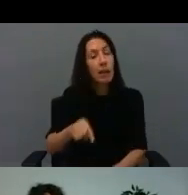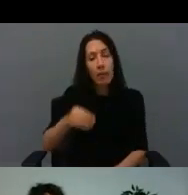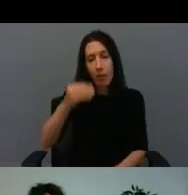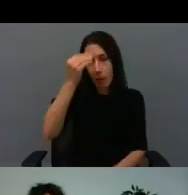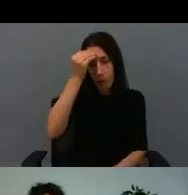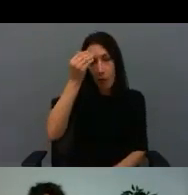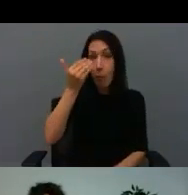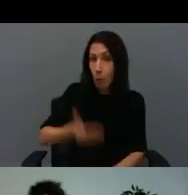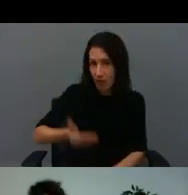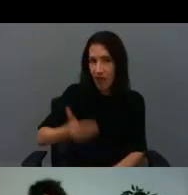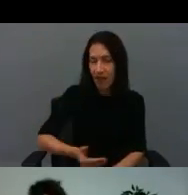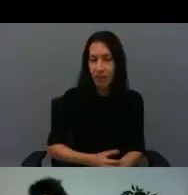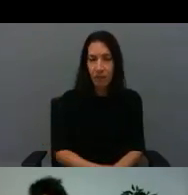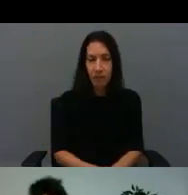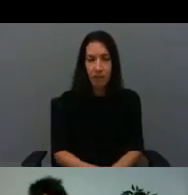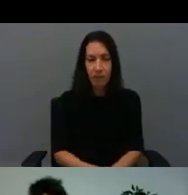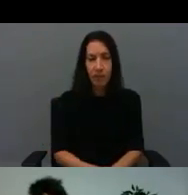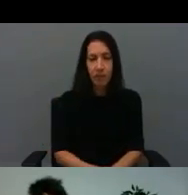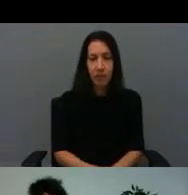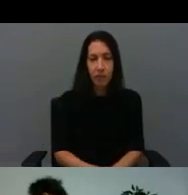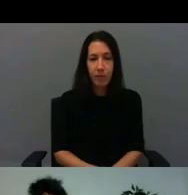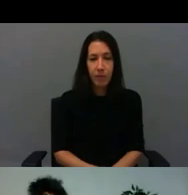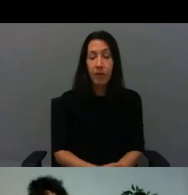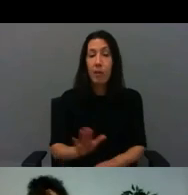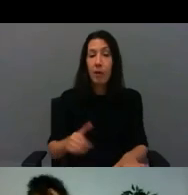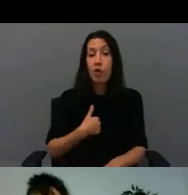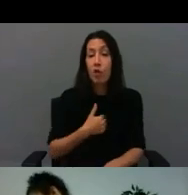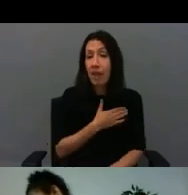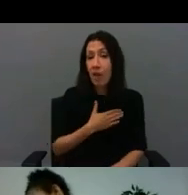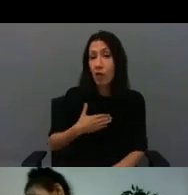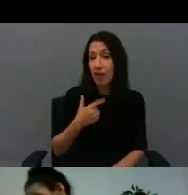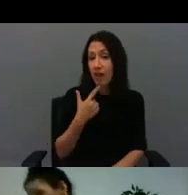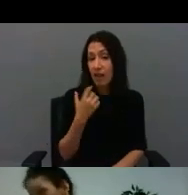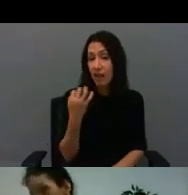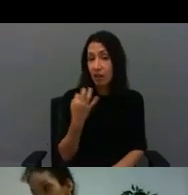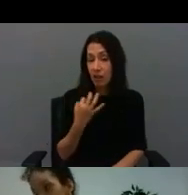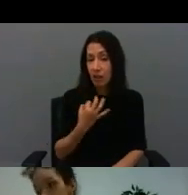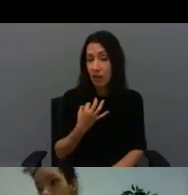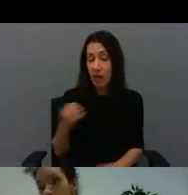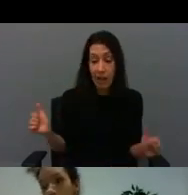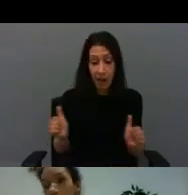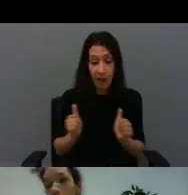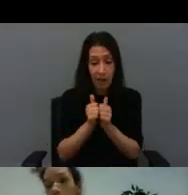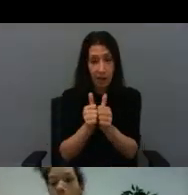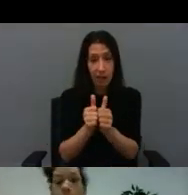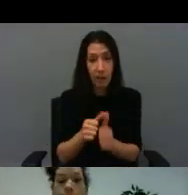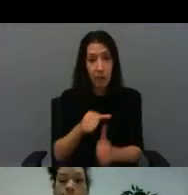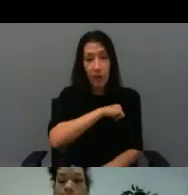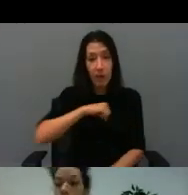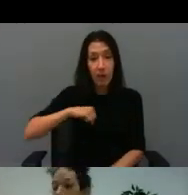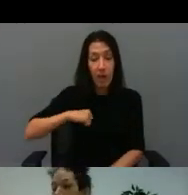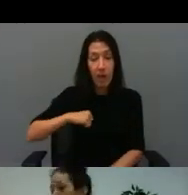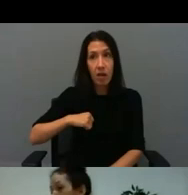es importante, pero lo que quiero decir es que la asistencia personal no se